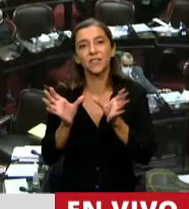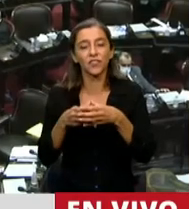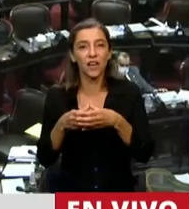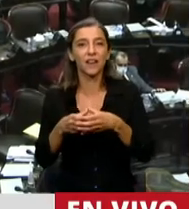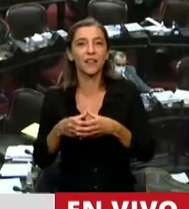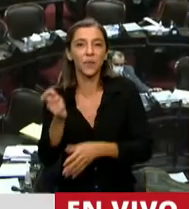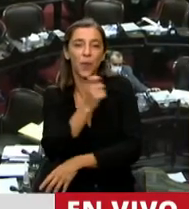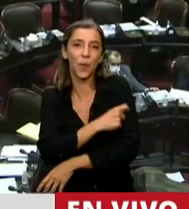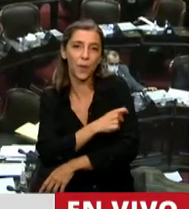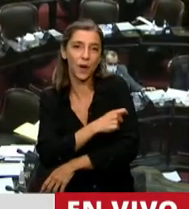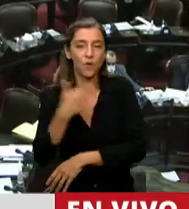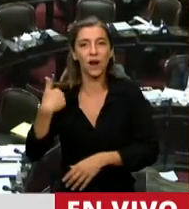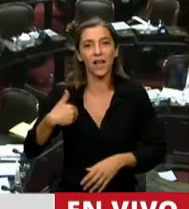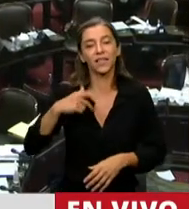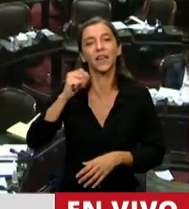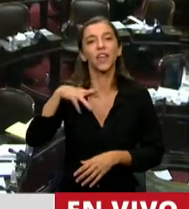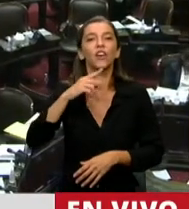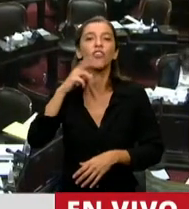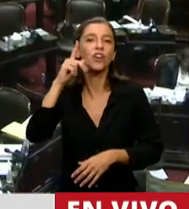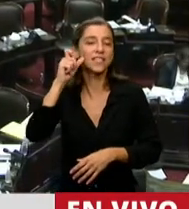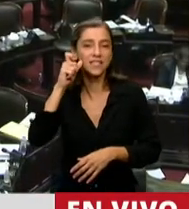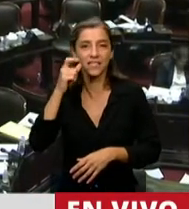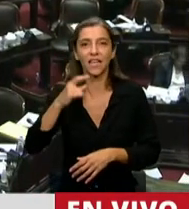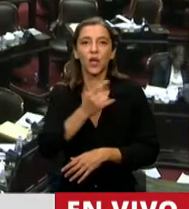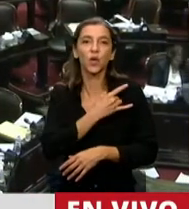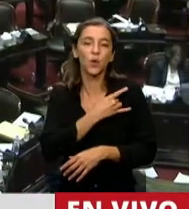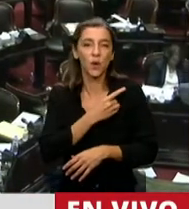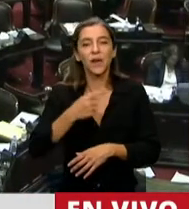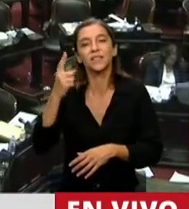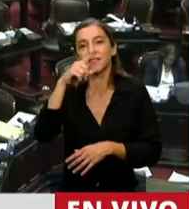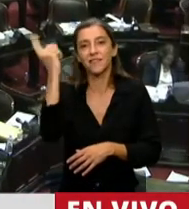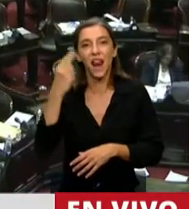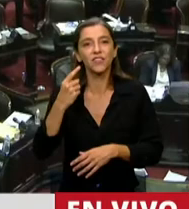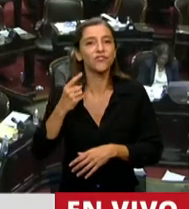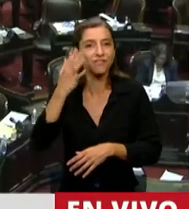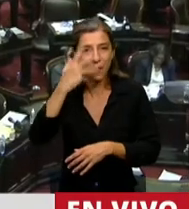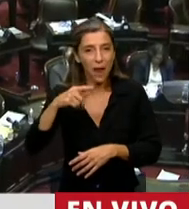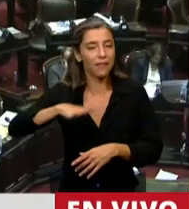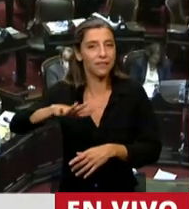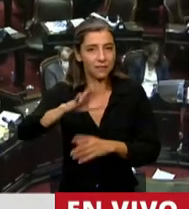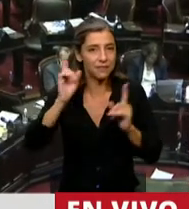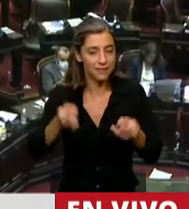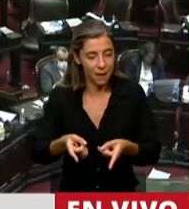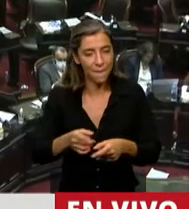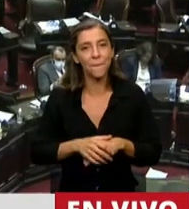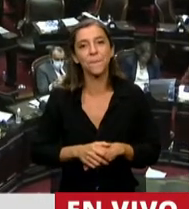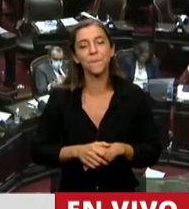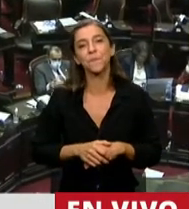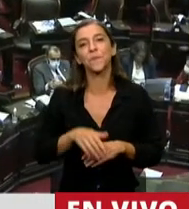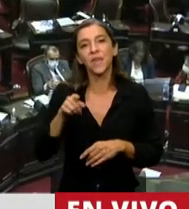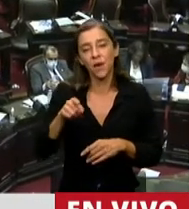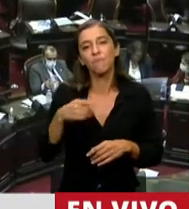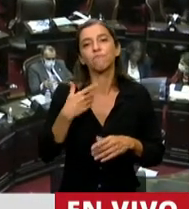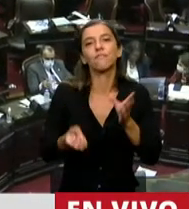argentina de CONICET y la Universidad Nacional de San Martín, que es una vacuna en fase preclínica Argentina de tipo de